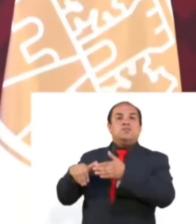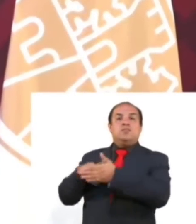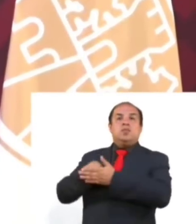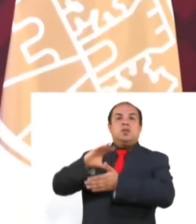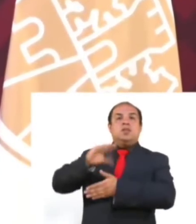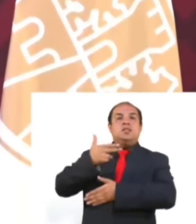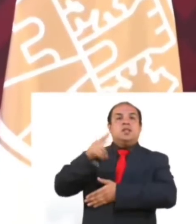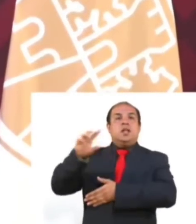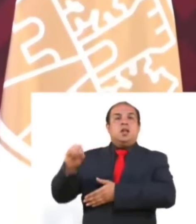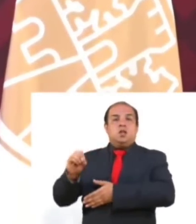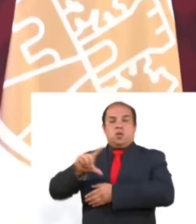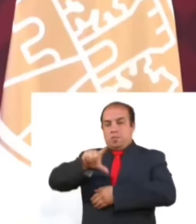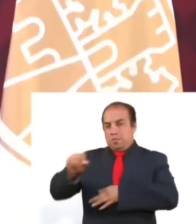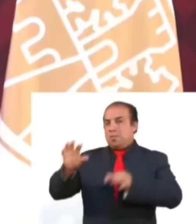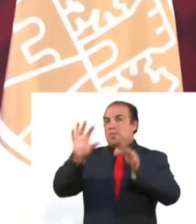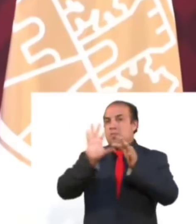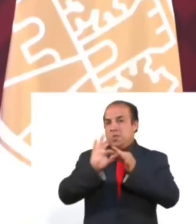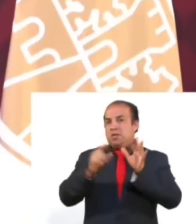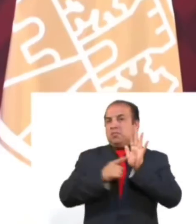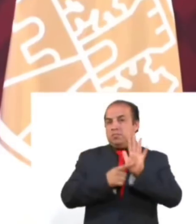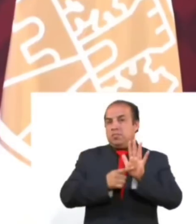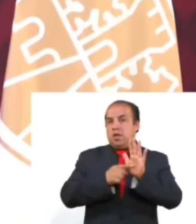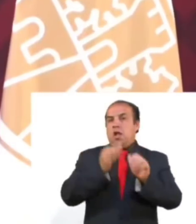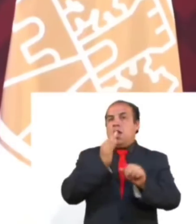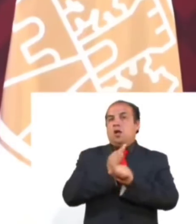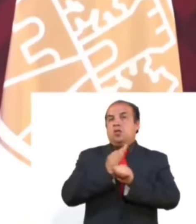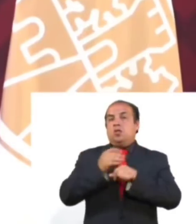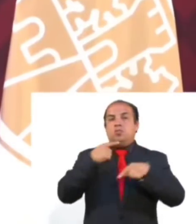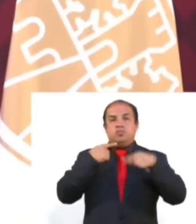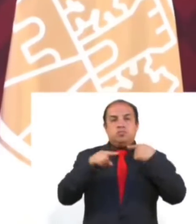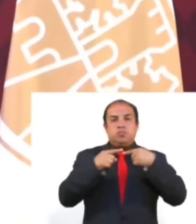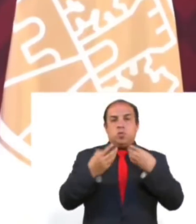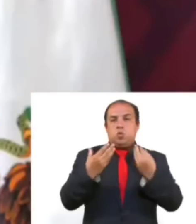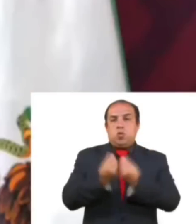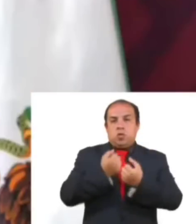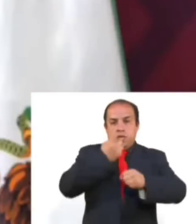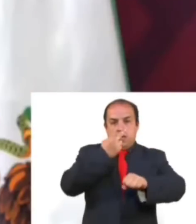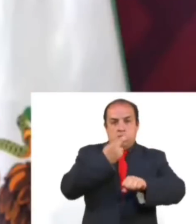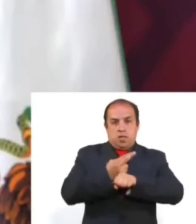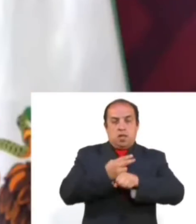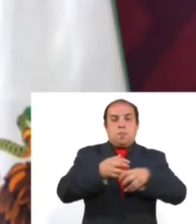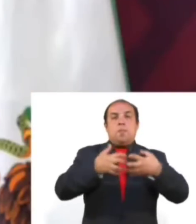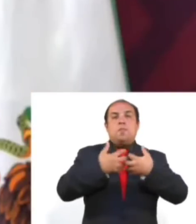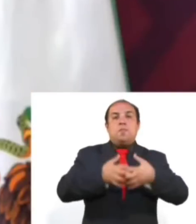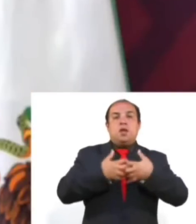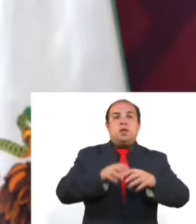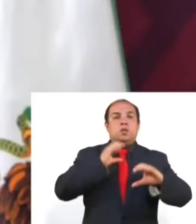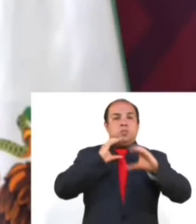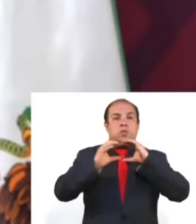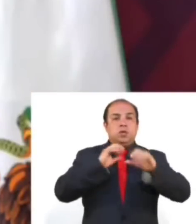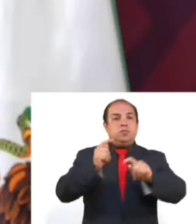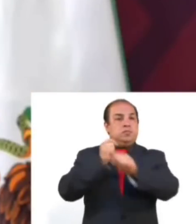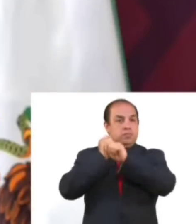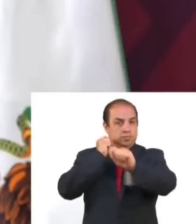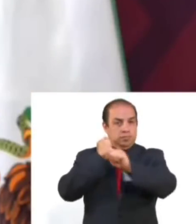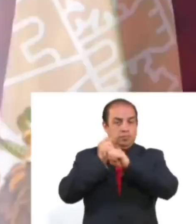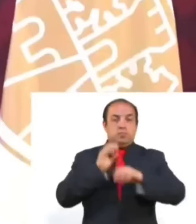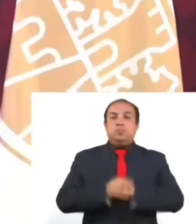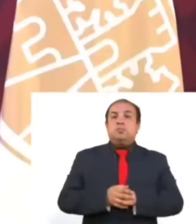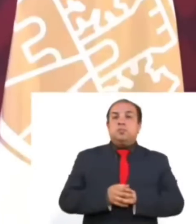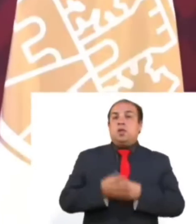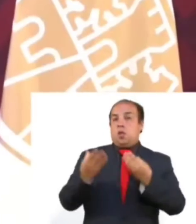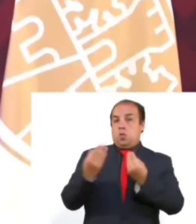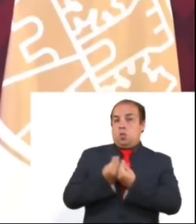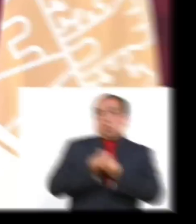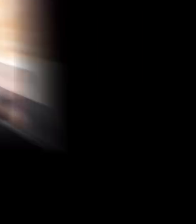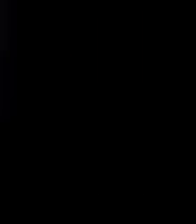le estaremos presentando porque le estamos desarrollando con secretaría de infraestructura la comunicación de si transportes y con